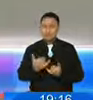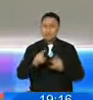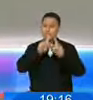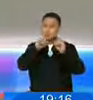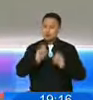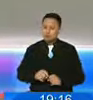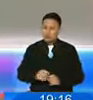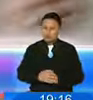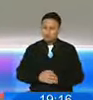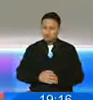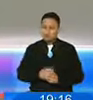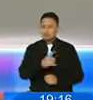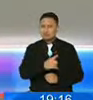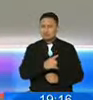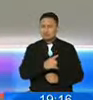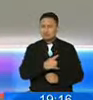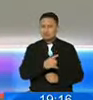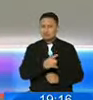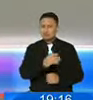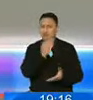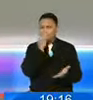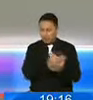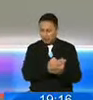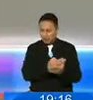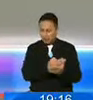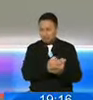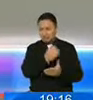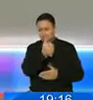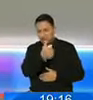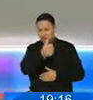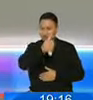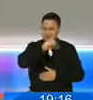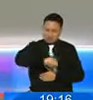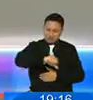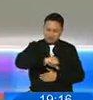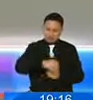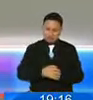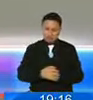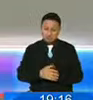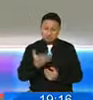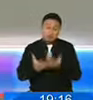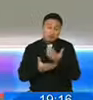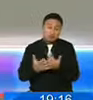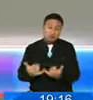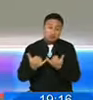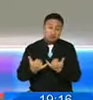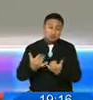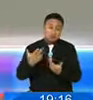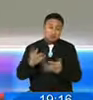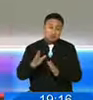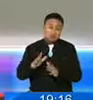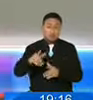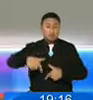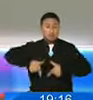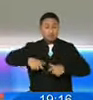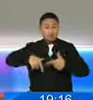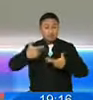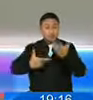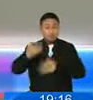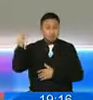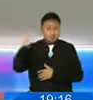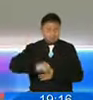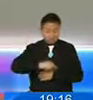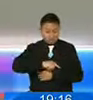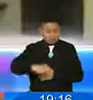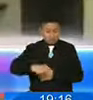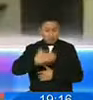o asistiendo. Y bueno, y ahí, dado el escenario político actual, quizás la mejor decisión para Moreno, aún perdiendo, es